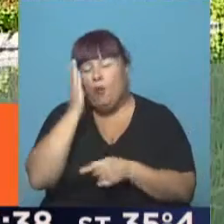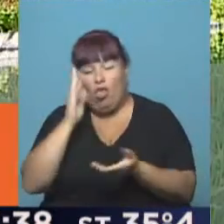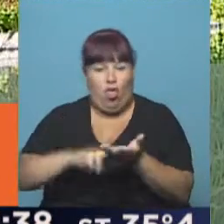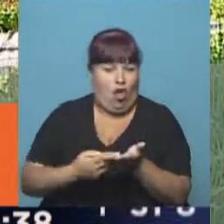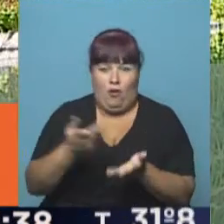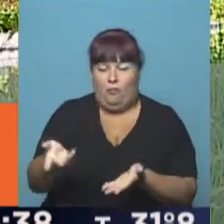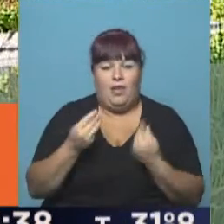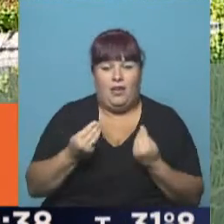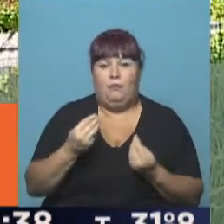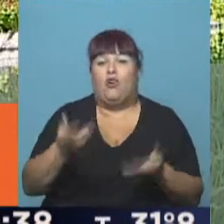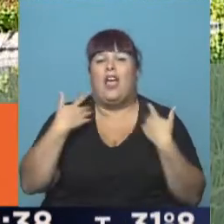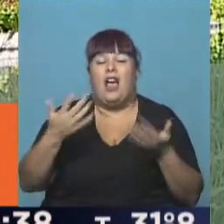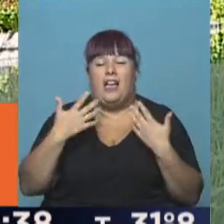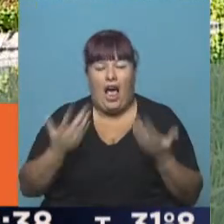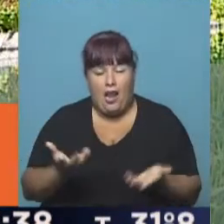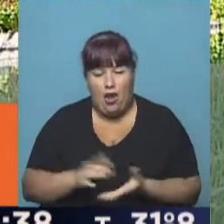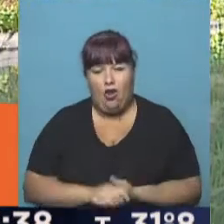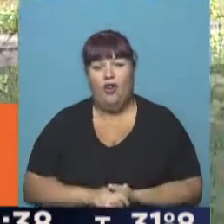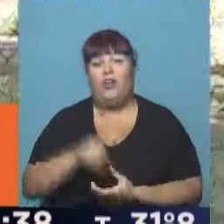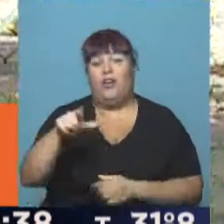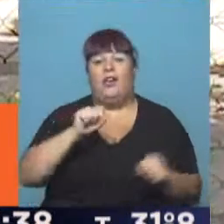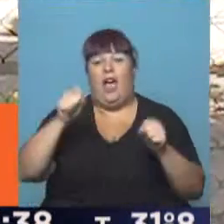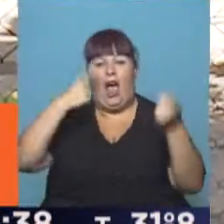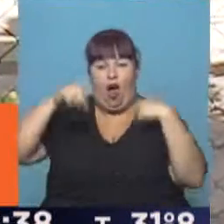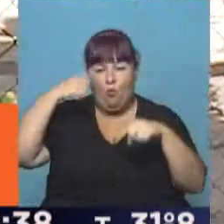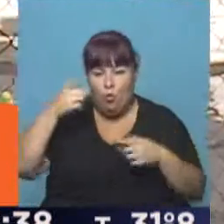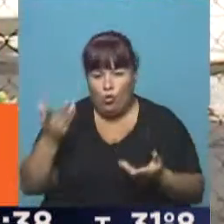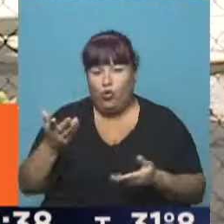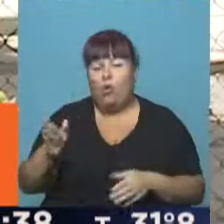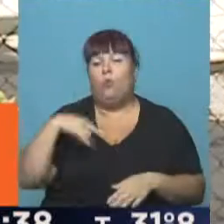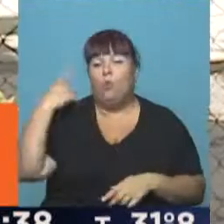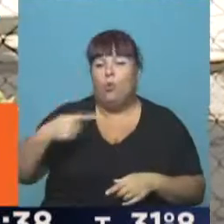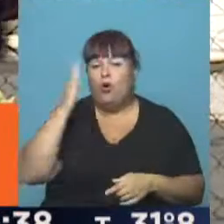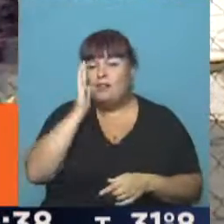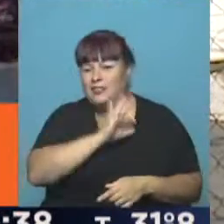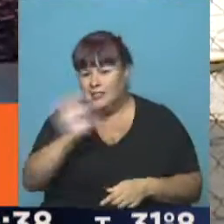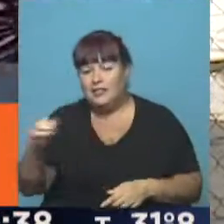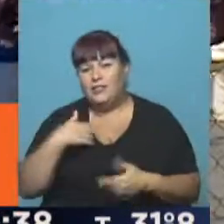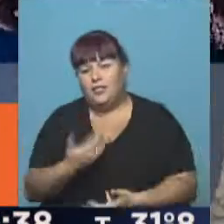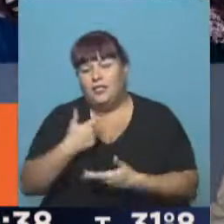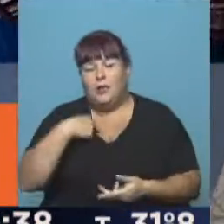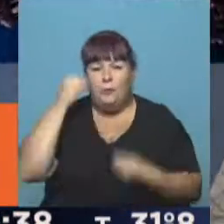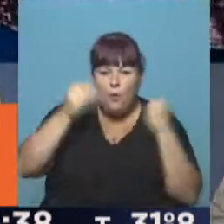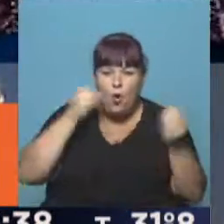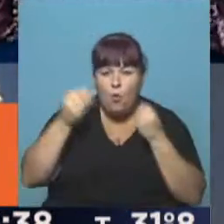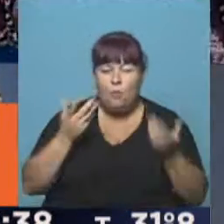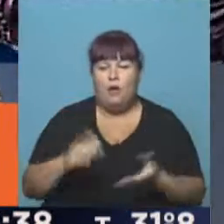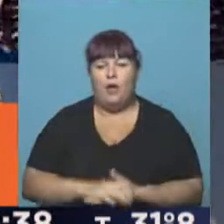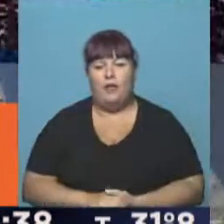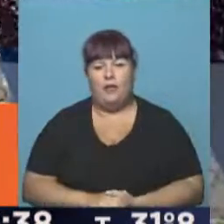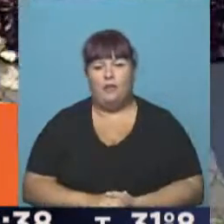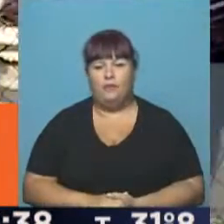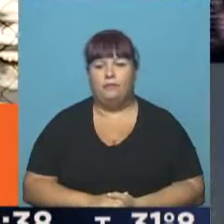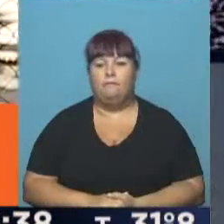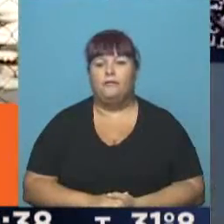porque si tiene mucho calor, ella convulsiona. Hace un montón de días que no duerme, que estoy ahí con el corazón en la boca.